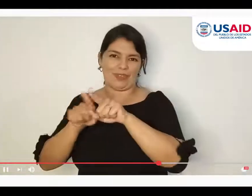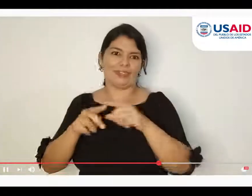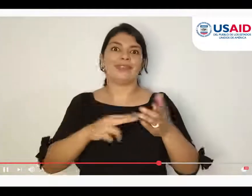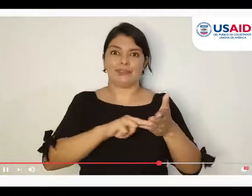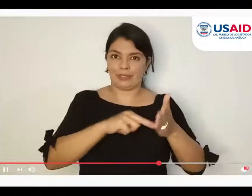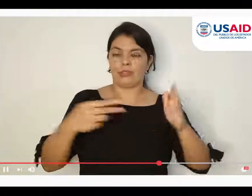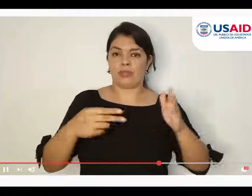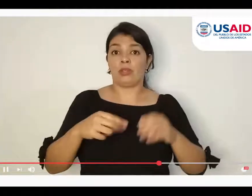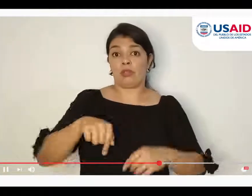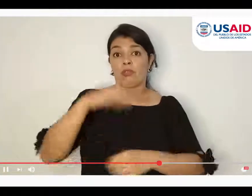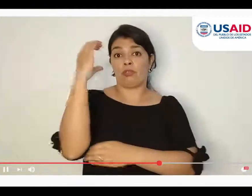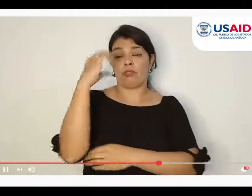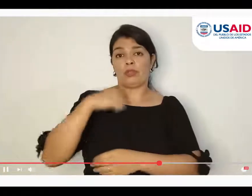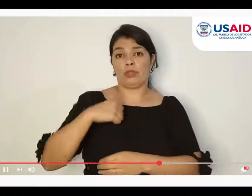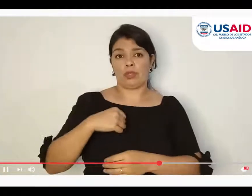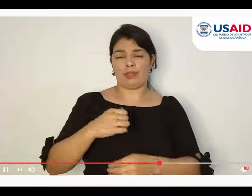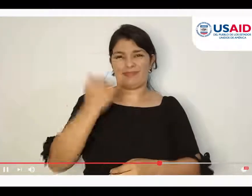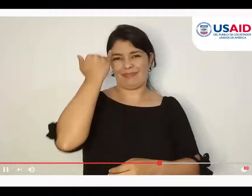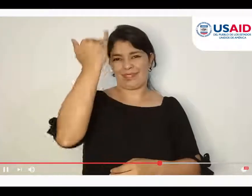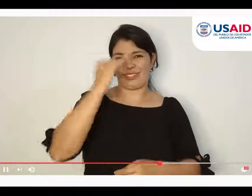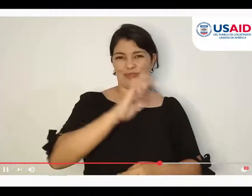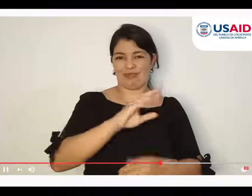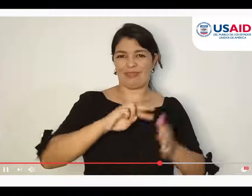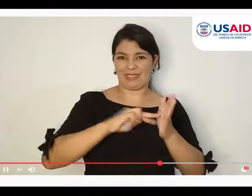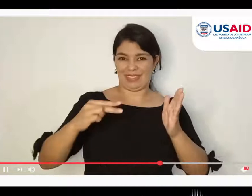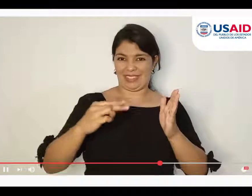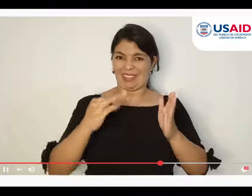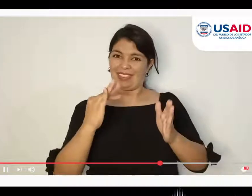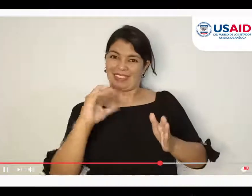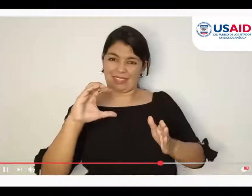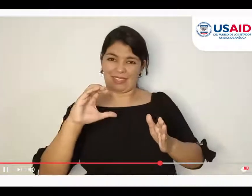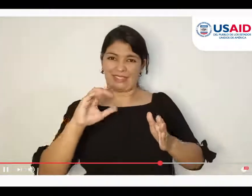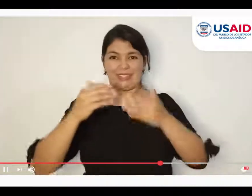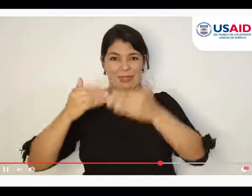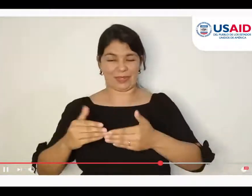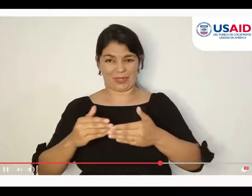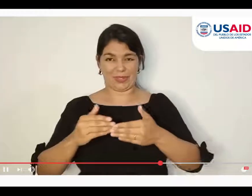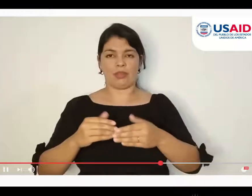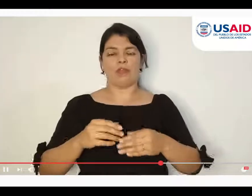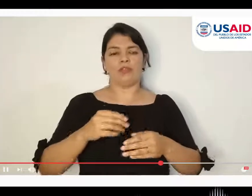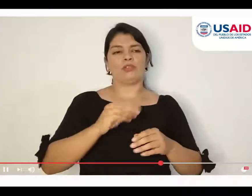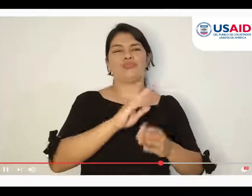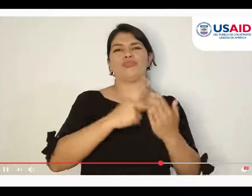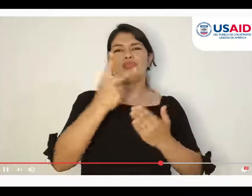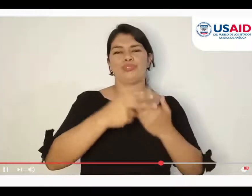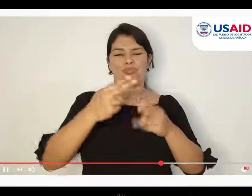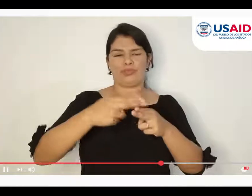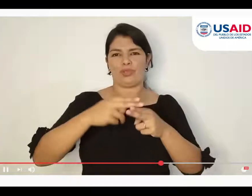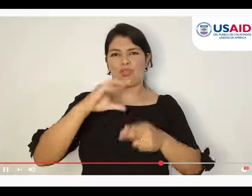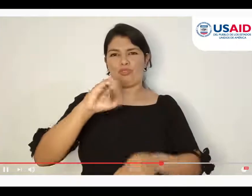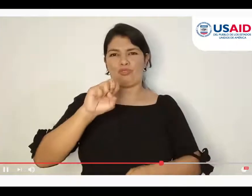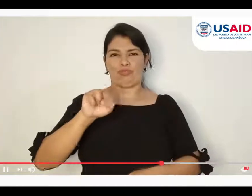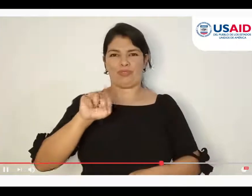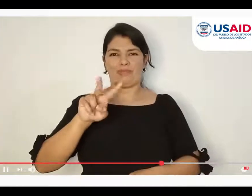cuenta con el proyecto Convertic de la iniciativa TIC y Discapacidad, que busca promover la inclusión social y productiva de las personas